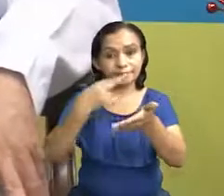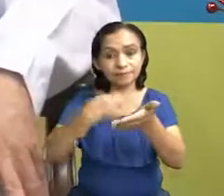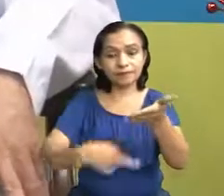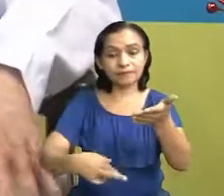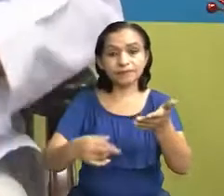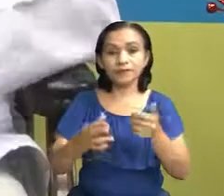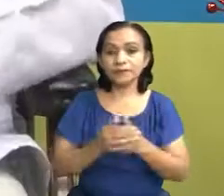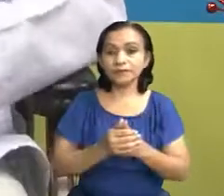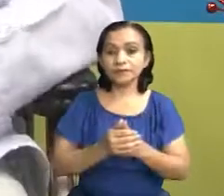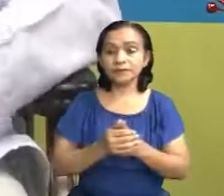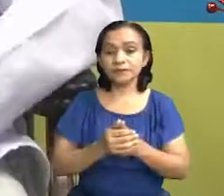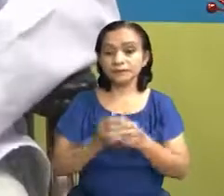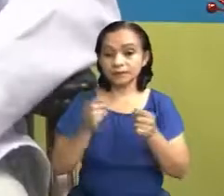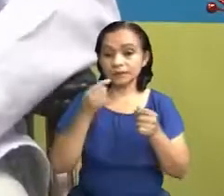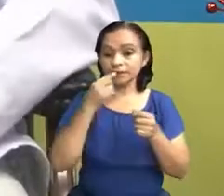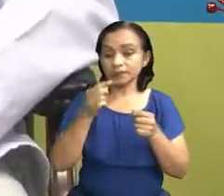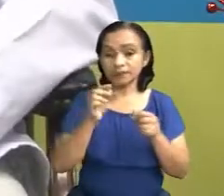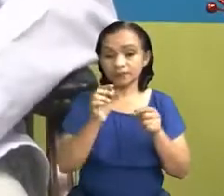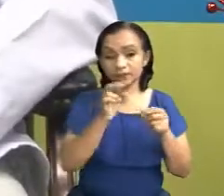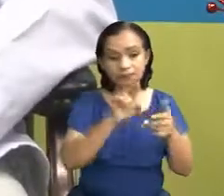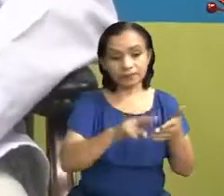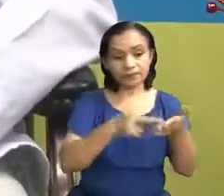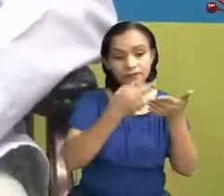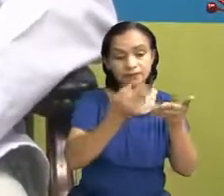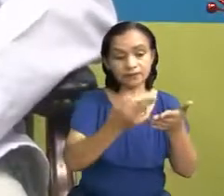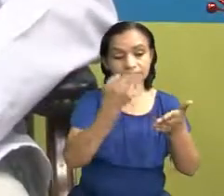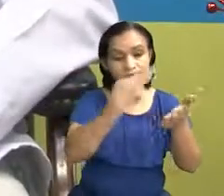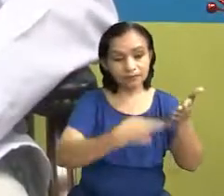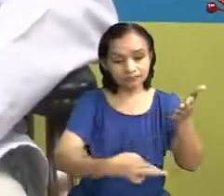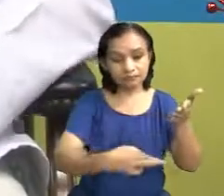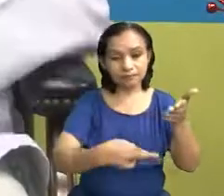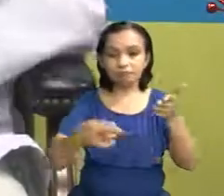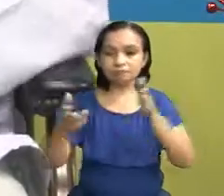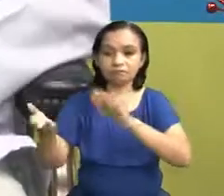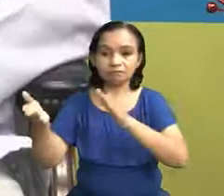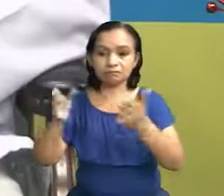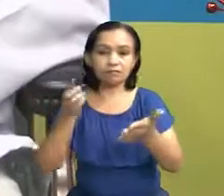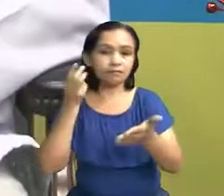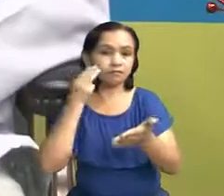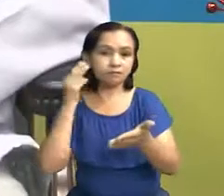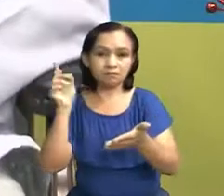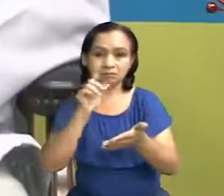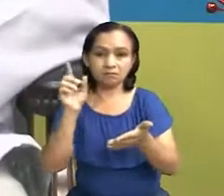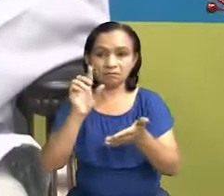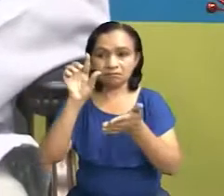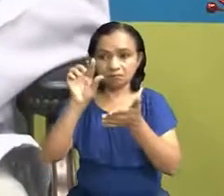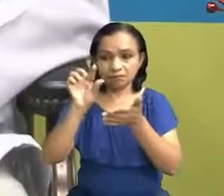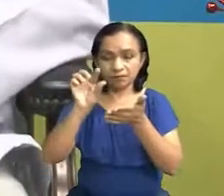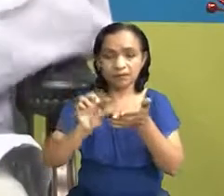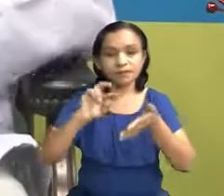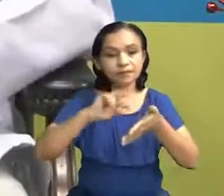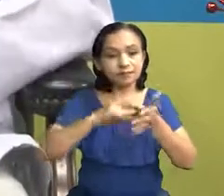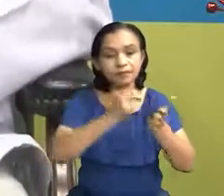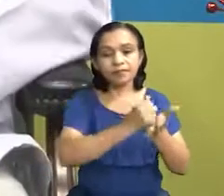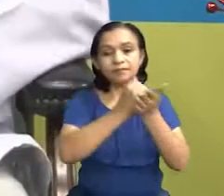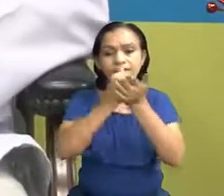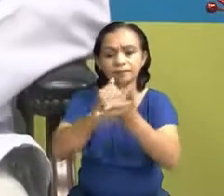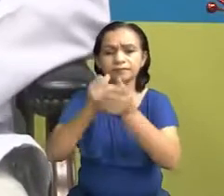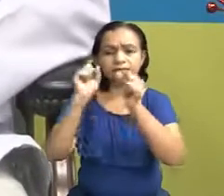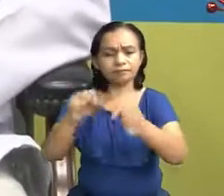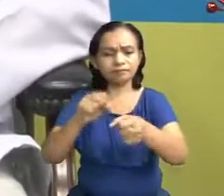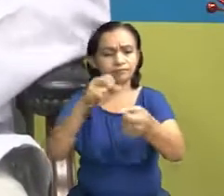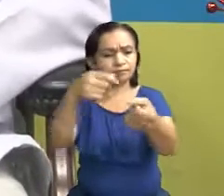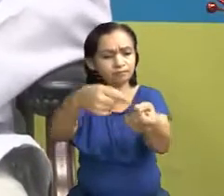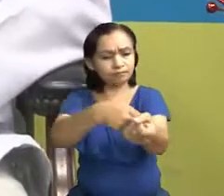Mayor donación, hay una curva que indica mayor cantidad de donaciones en los países, la mortalidad materna es más baja, ¿verdad? Por esa razón, ¿verdad? Que hay sangre disponible para